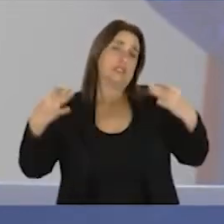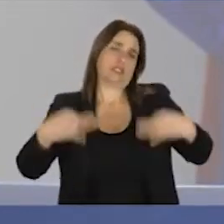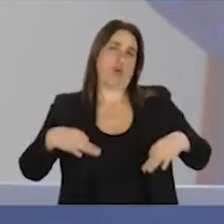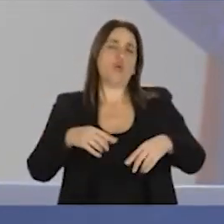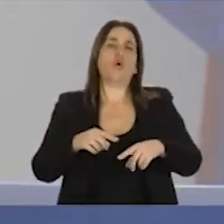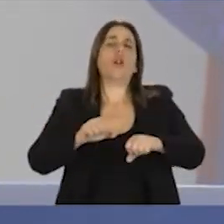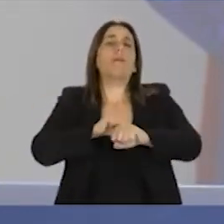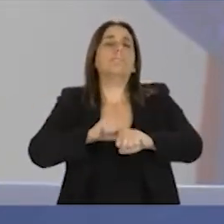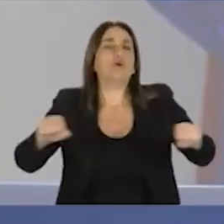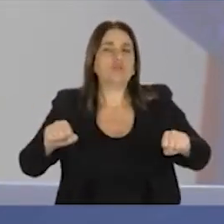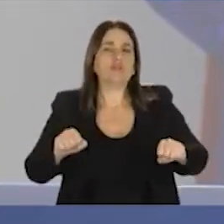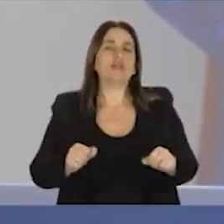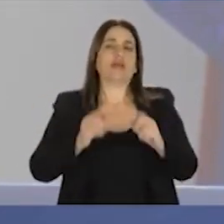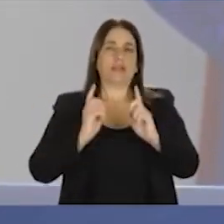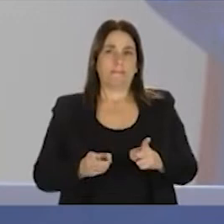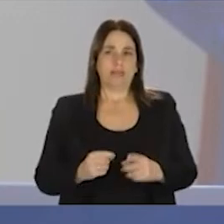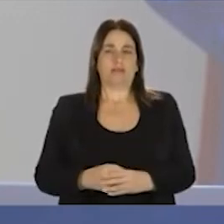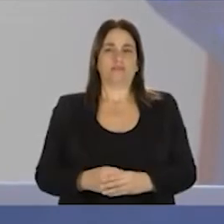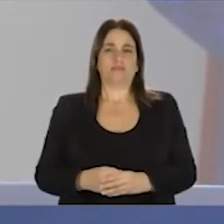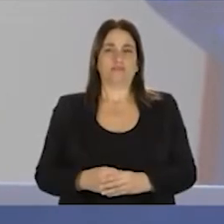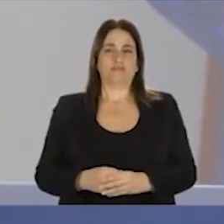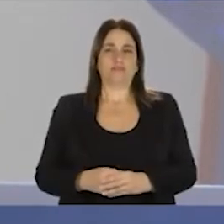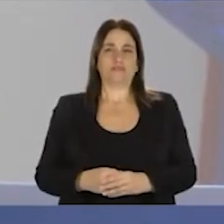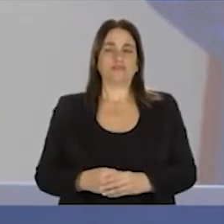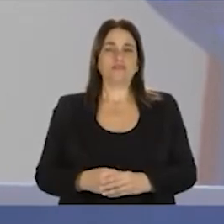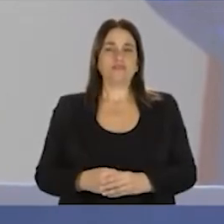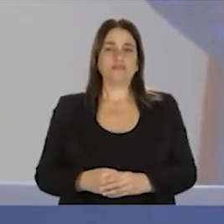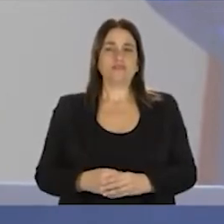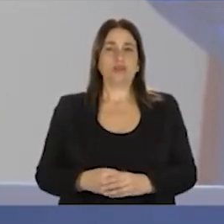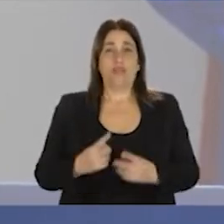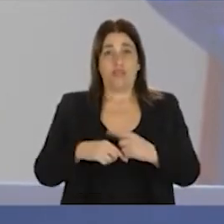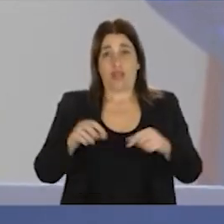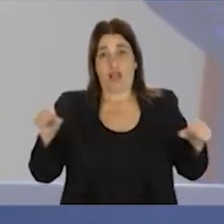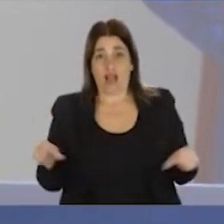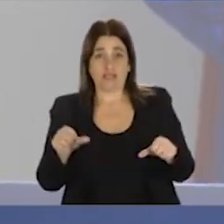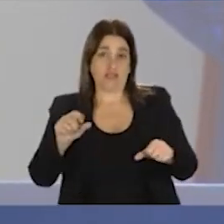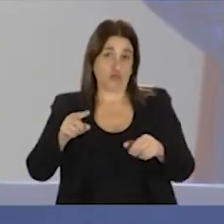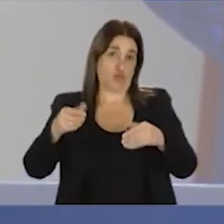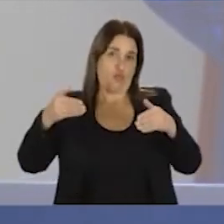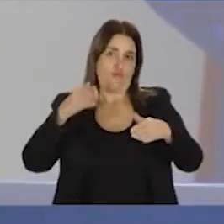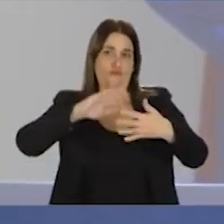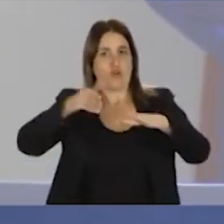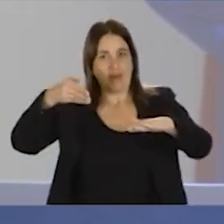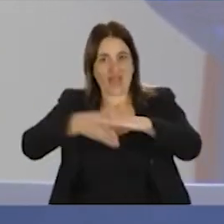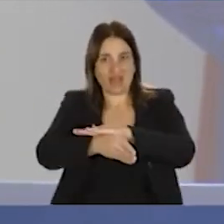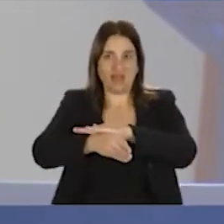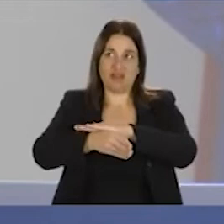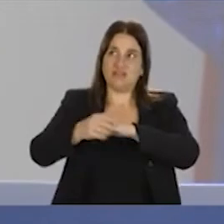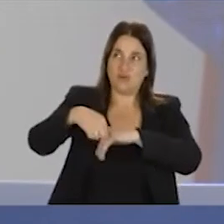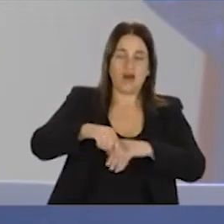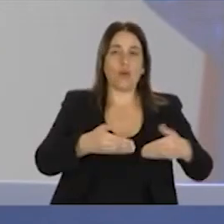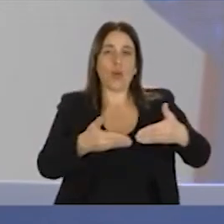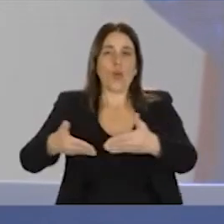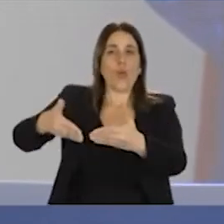la posibilidad entre otras cosas de dragar el canal de ingreso a nuestro